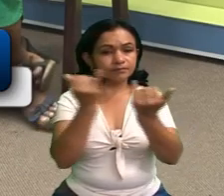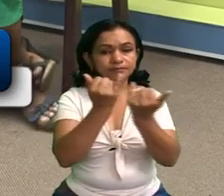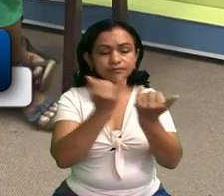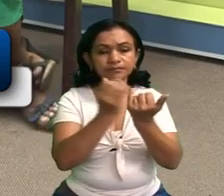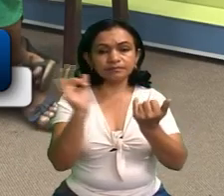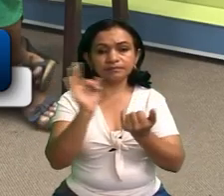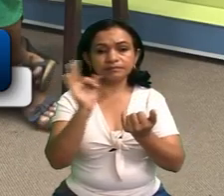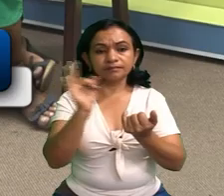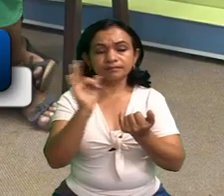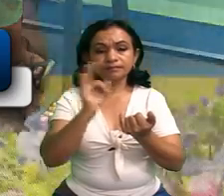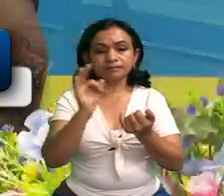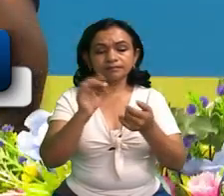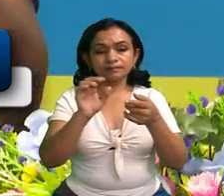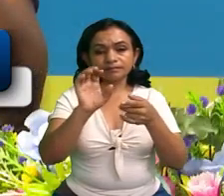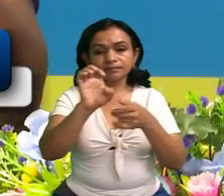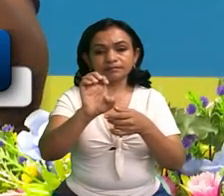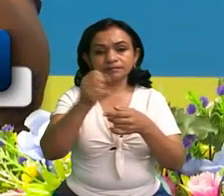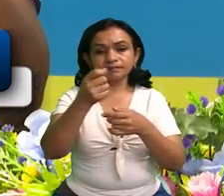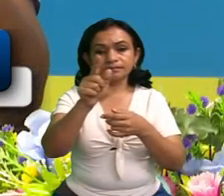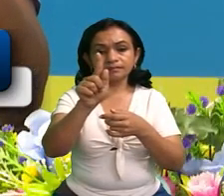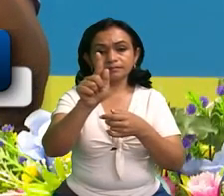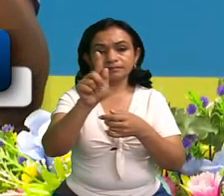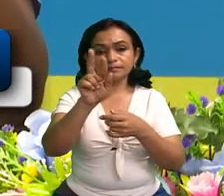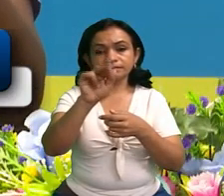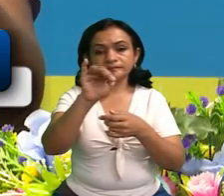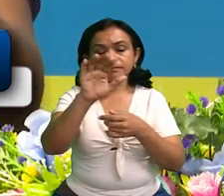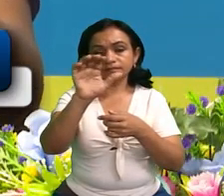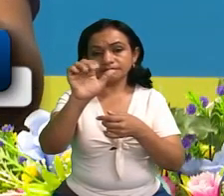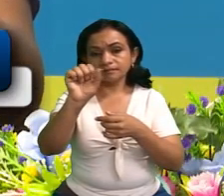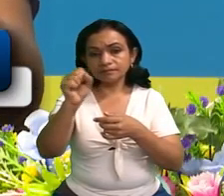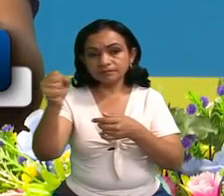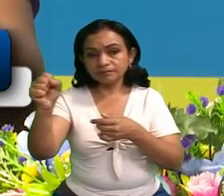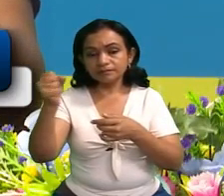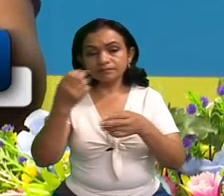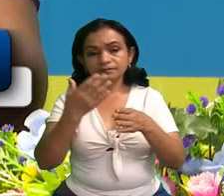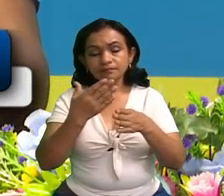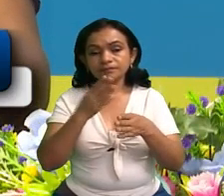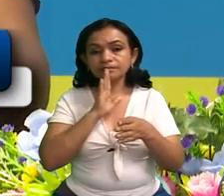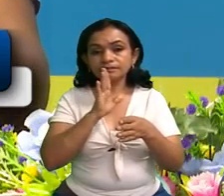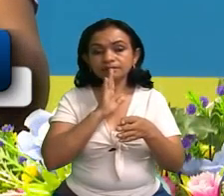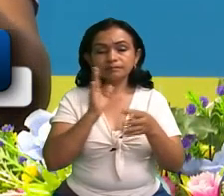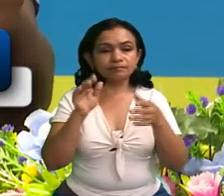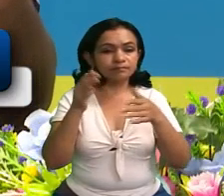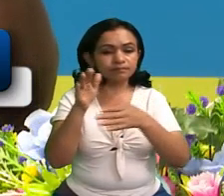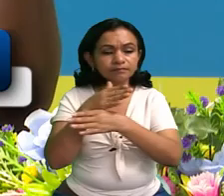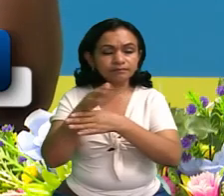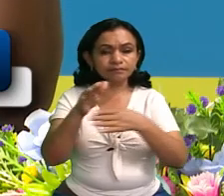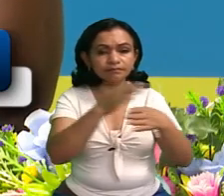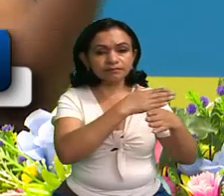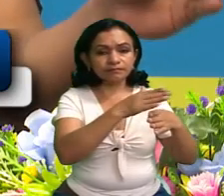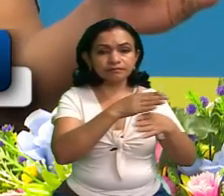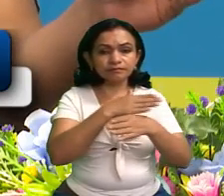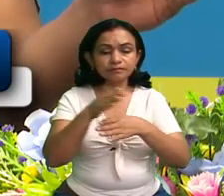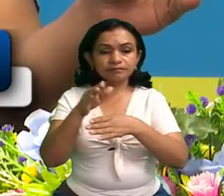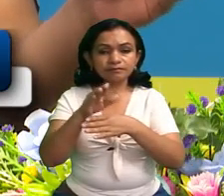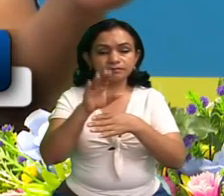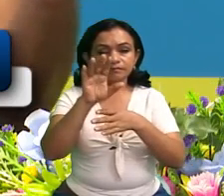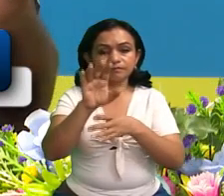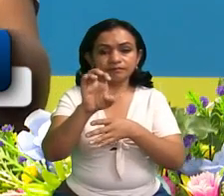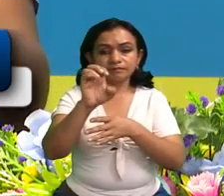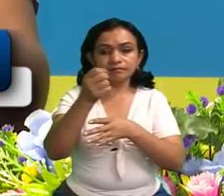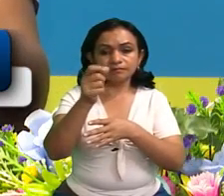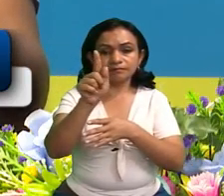doctora, hablemos de las estrías, que también vienen en relación con la celulitis. ¿Cuál es la diferencia entre la estría